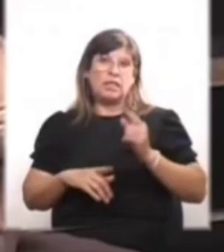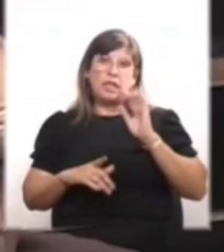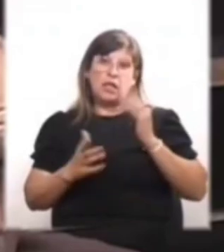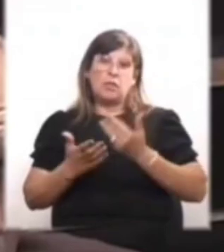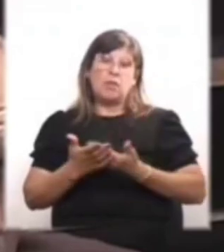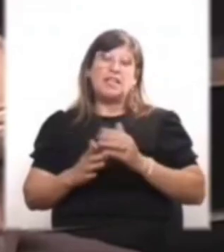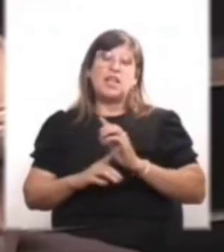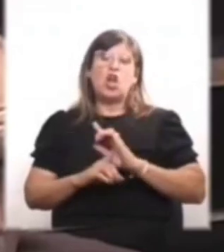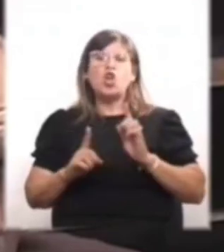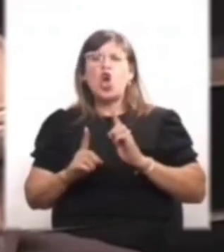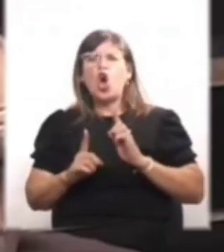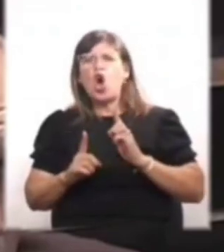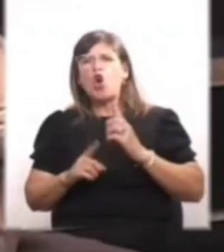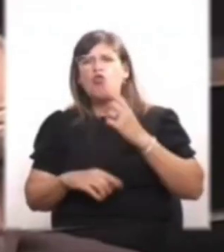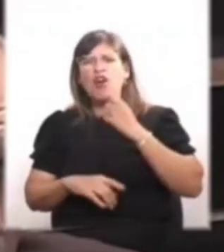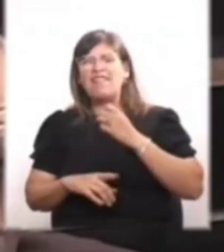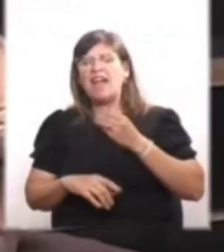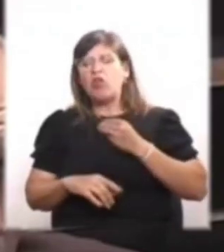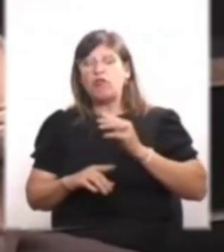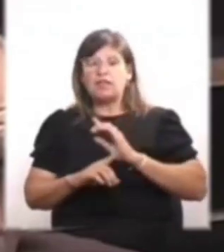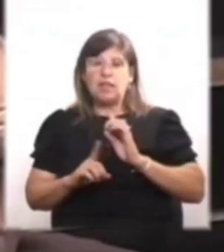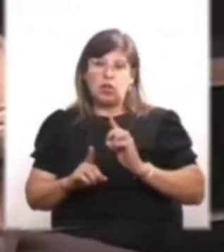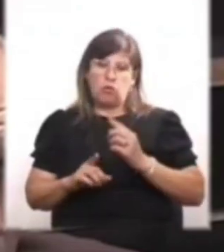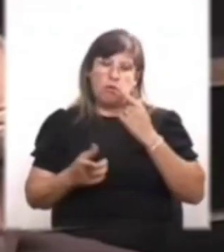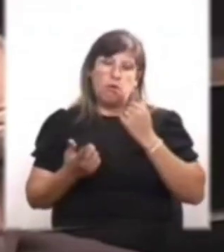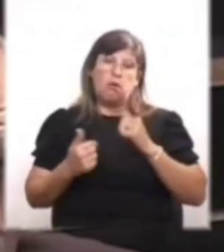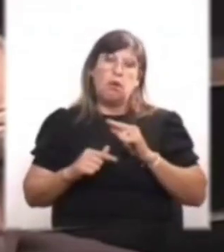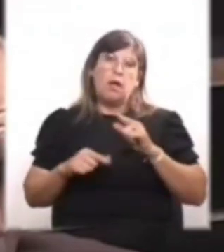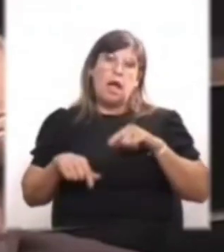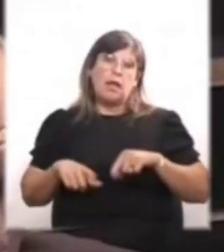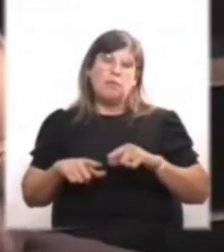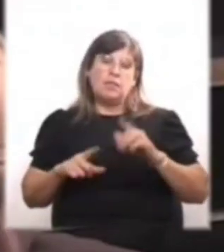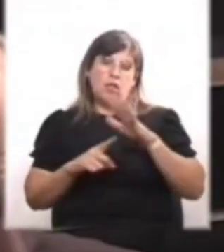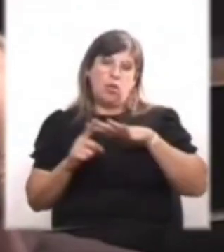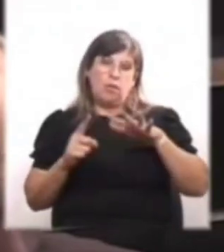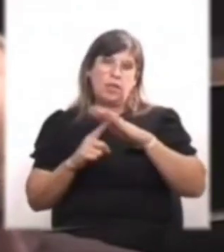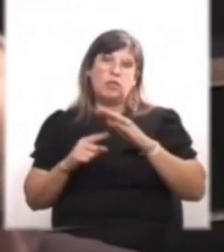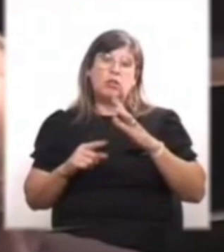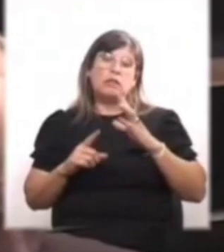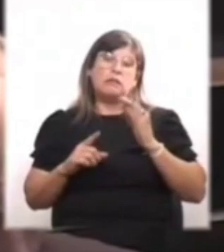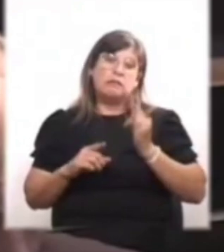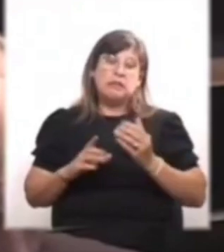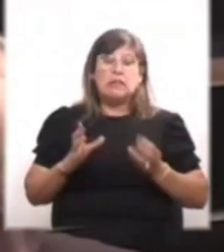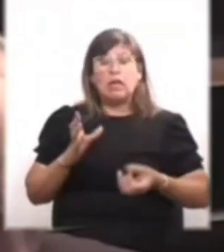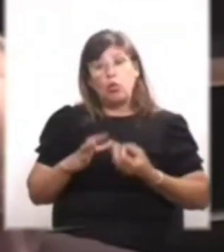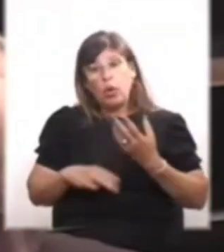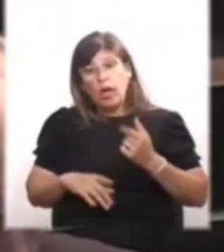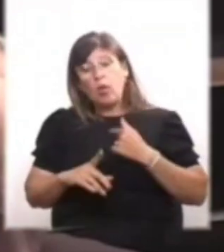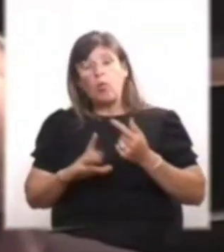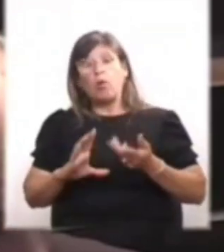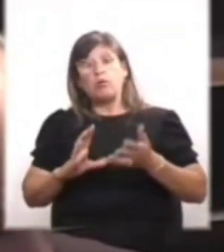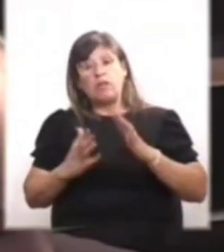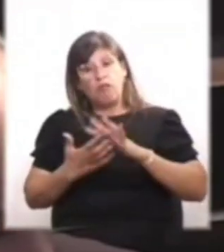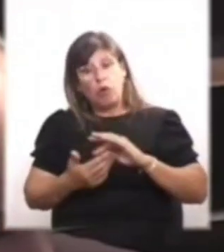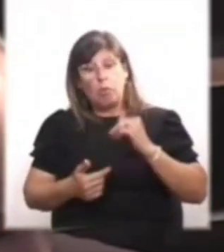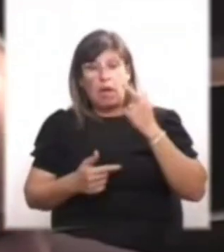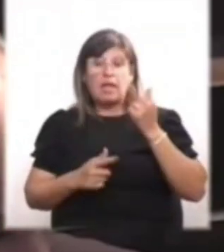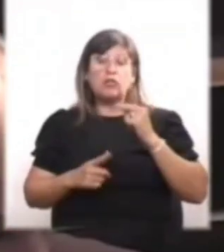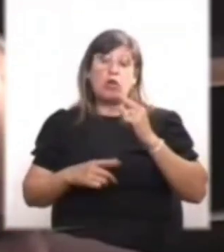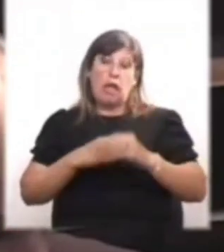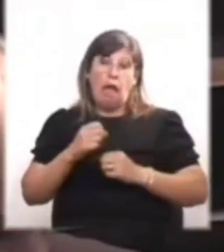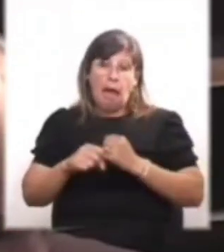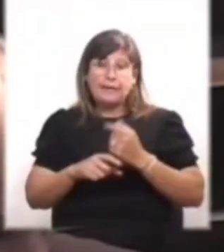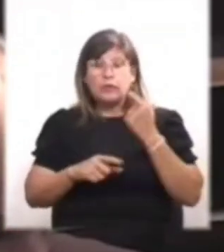una desconfianza a la capacidad o no del Ministerio de Ambiente, si bien dice que es un ministerio nuevo, que se está formando, que le va a llevar años